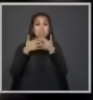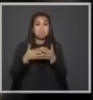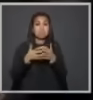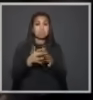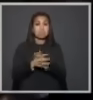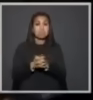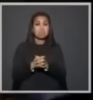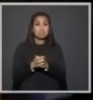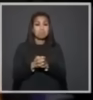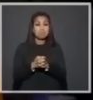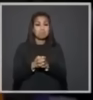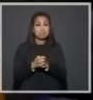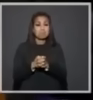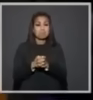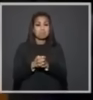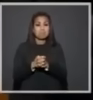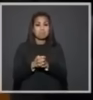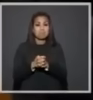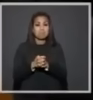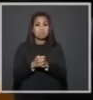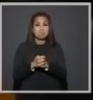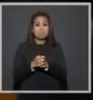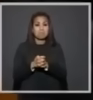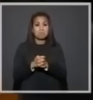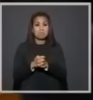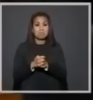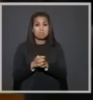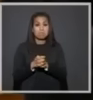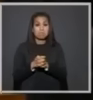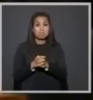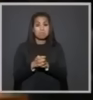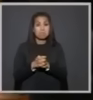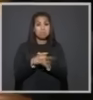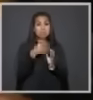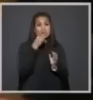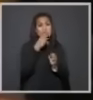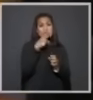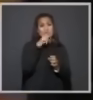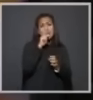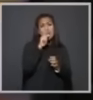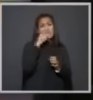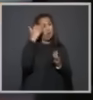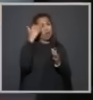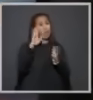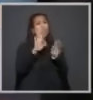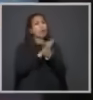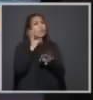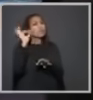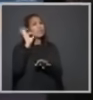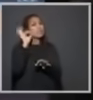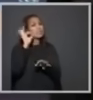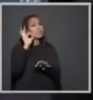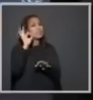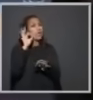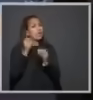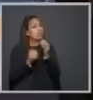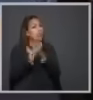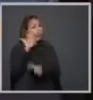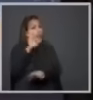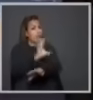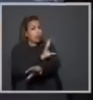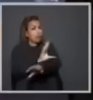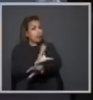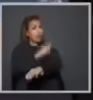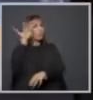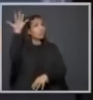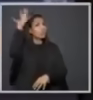causa de que haya ahora nuevas energías y que se está no, apostando ojalá, por ese la energía sería eólica, el la camino, solar. claro, las